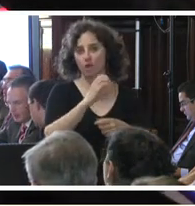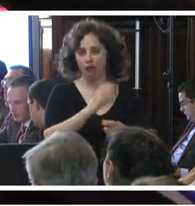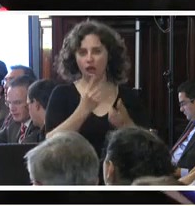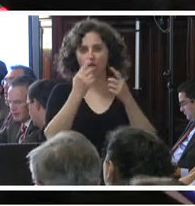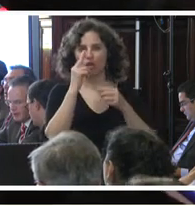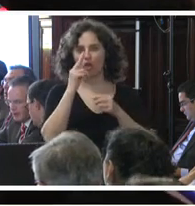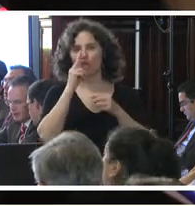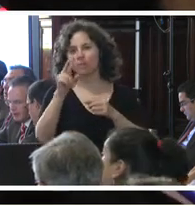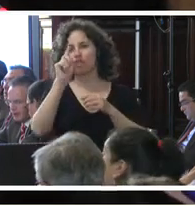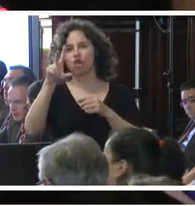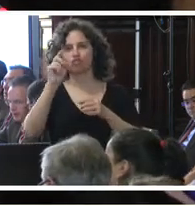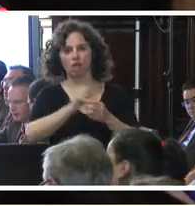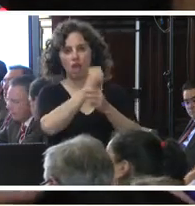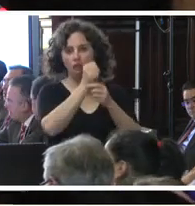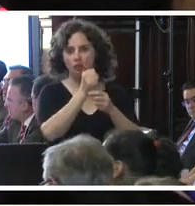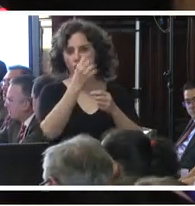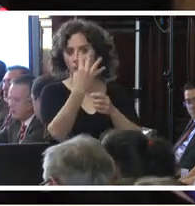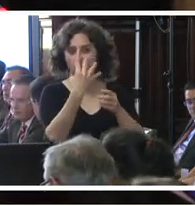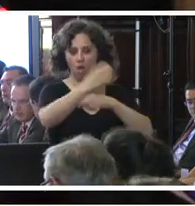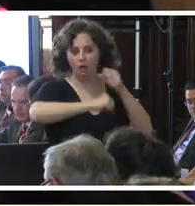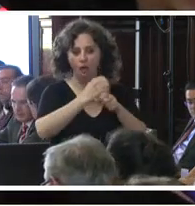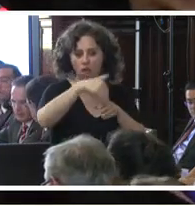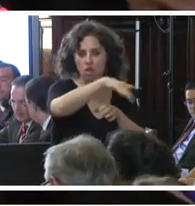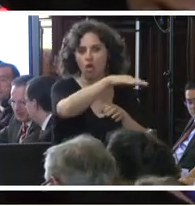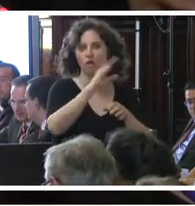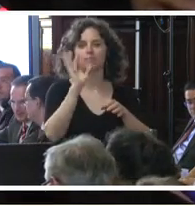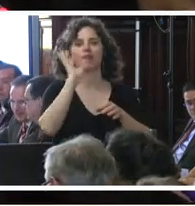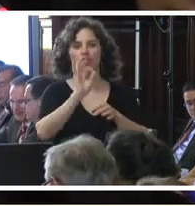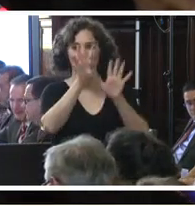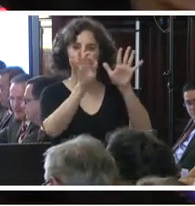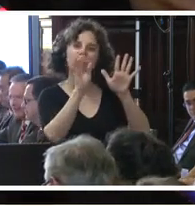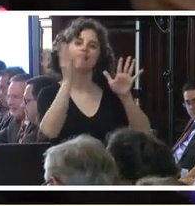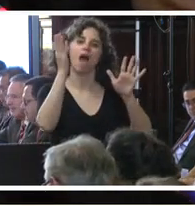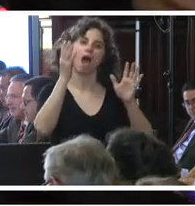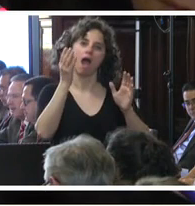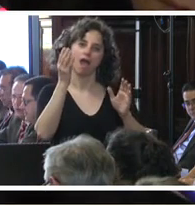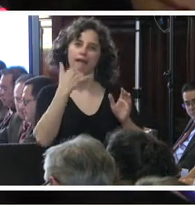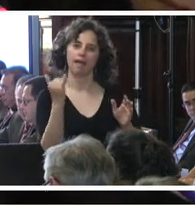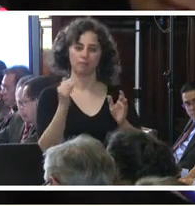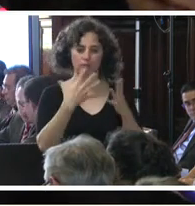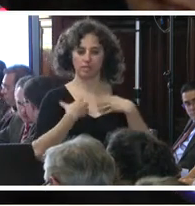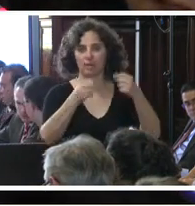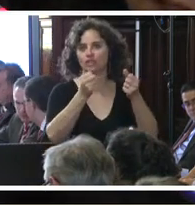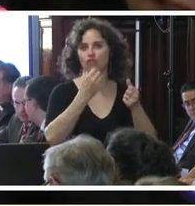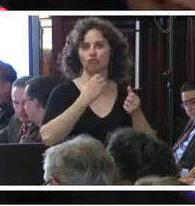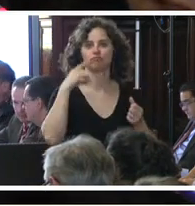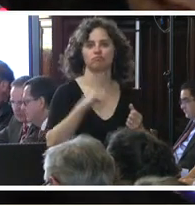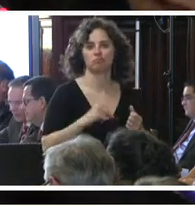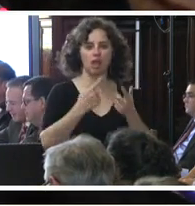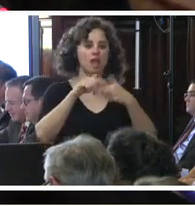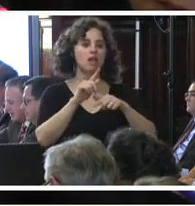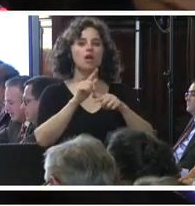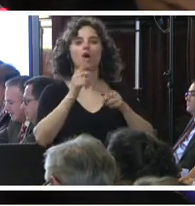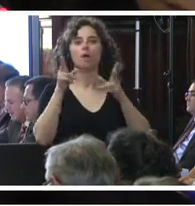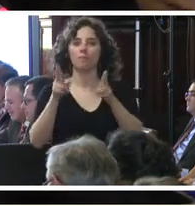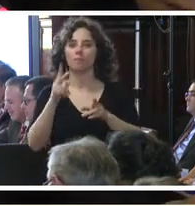del 2012, o sea, el resto, son 90 casos concretamente en el tema de desaparición forzada, que durante